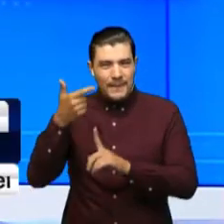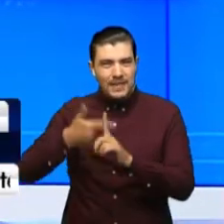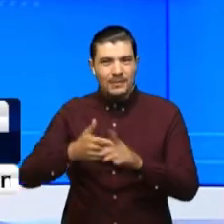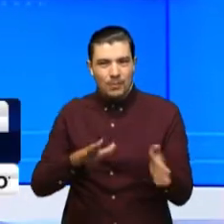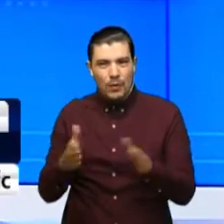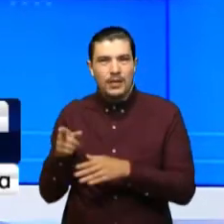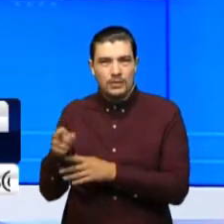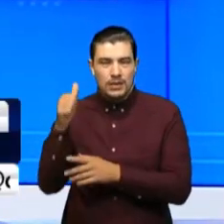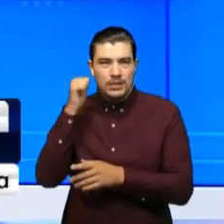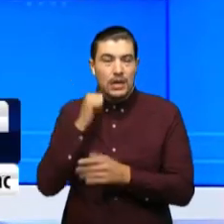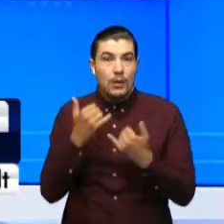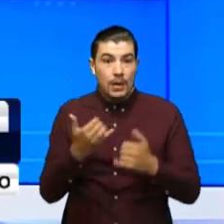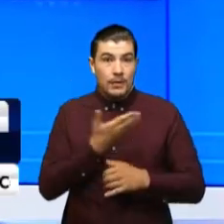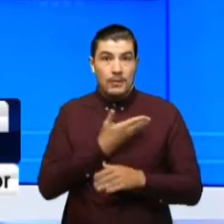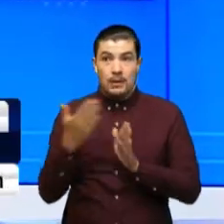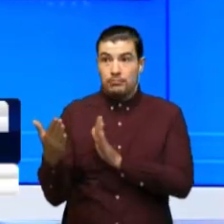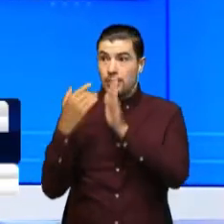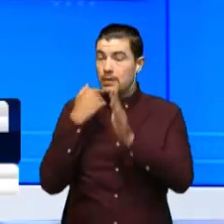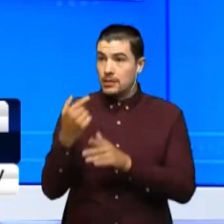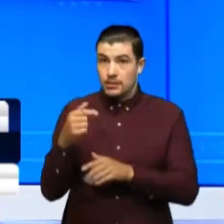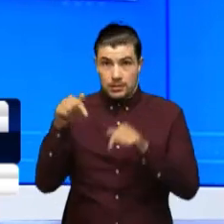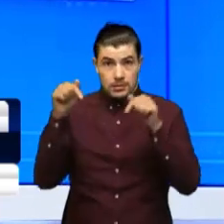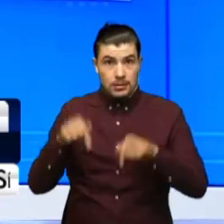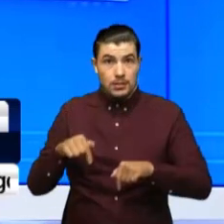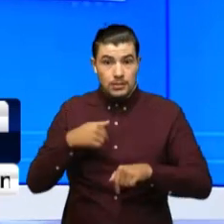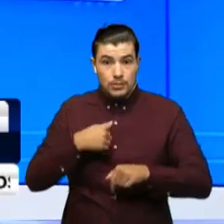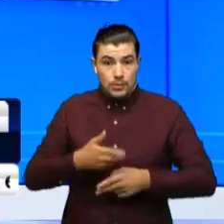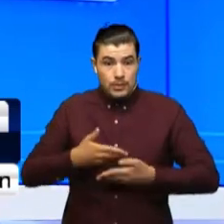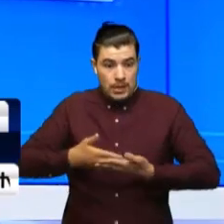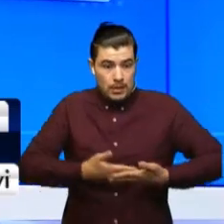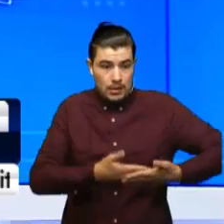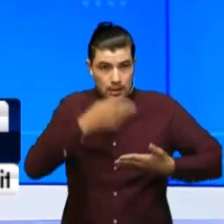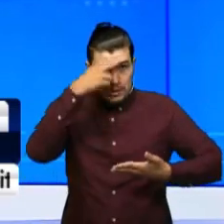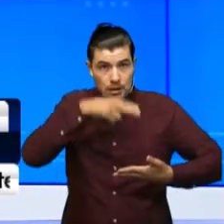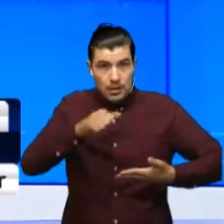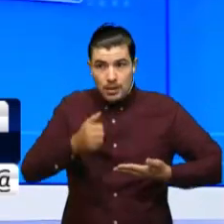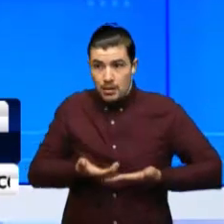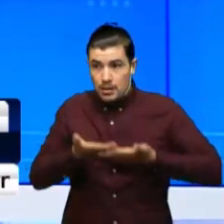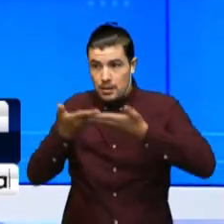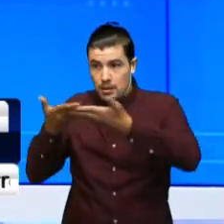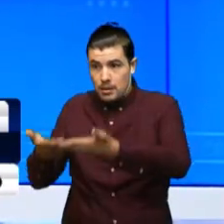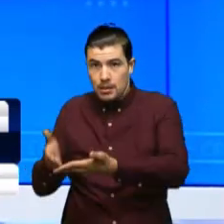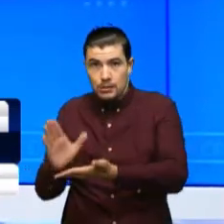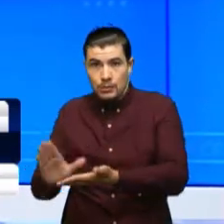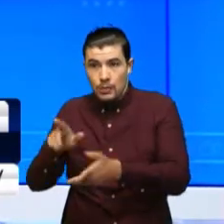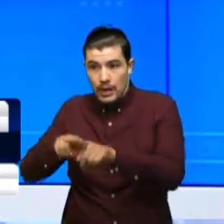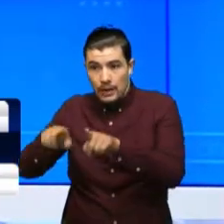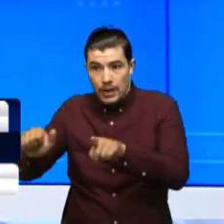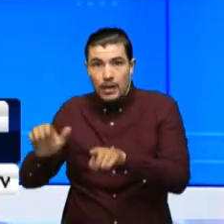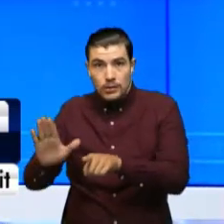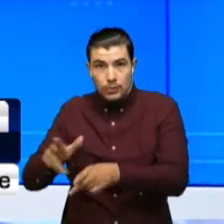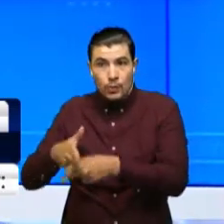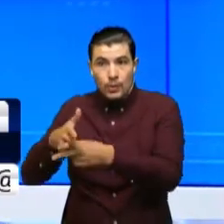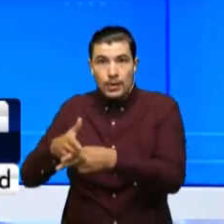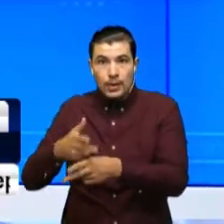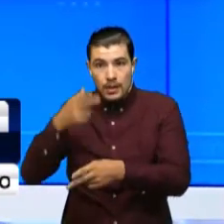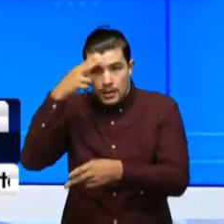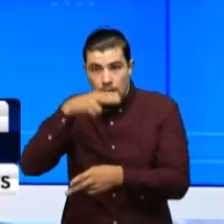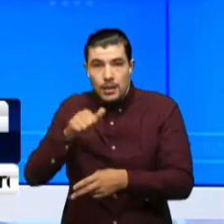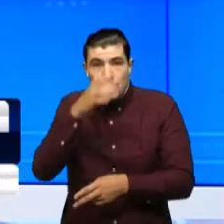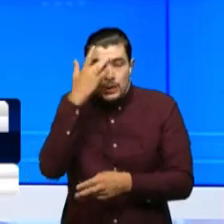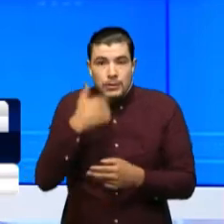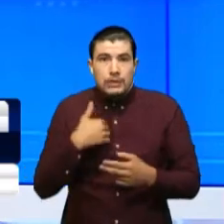de su muerte la mujer asegura que entregó a su hija a su hermana esta es toda la información la tiene de nuestro compañero